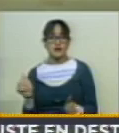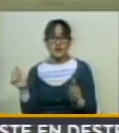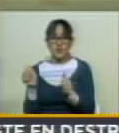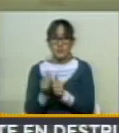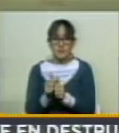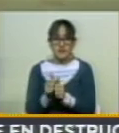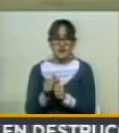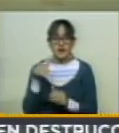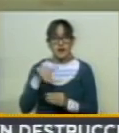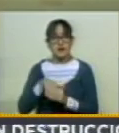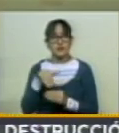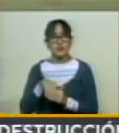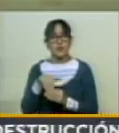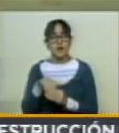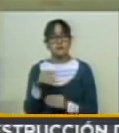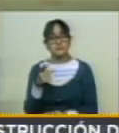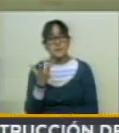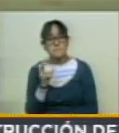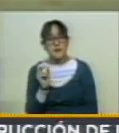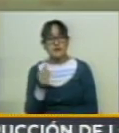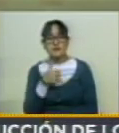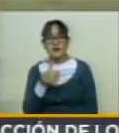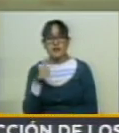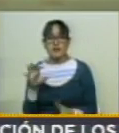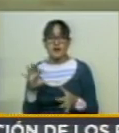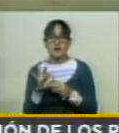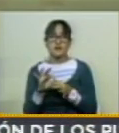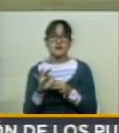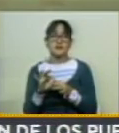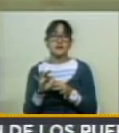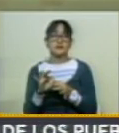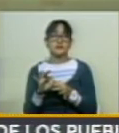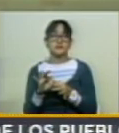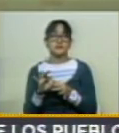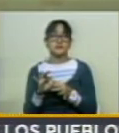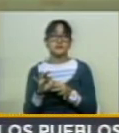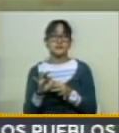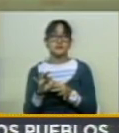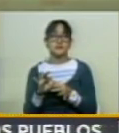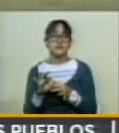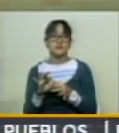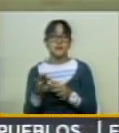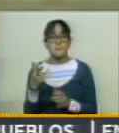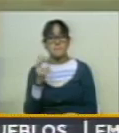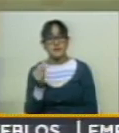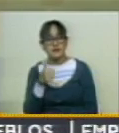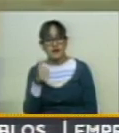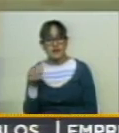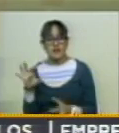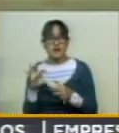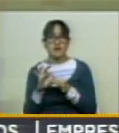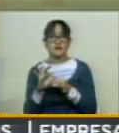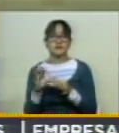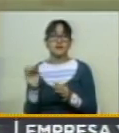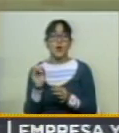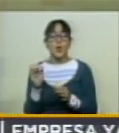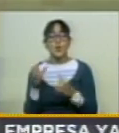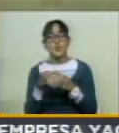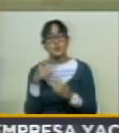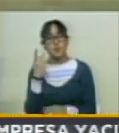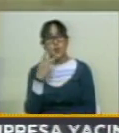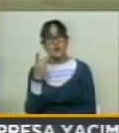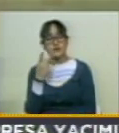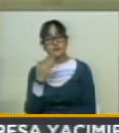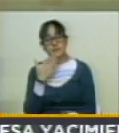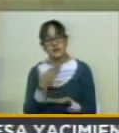acompañantes electorales. Usted habló de 20 por cada alianza. Quisiera saber si es 20 por cada alianza o por partido político.